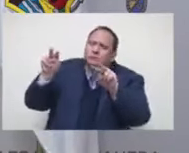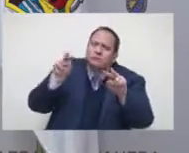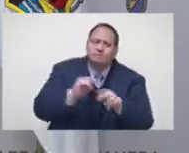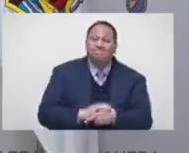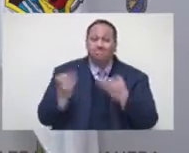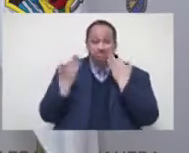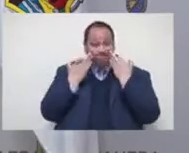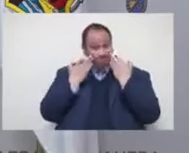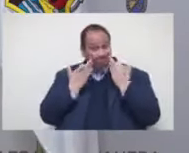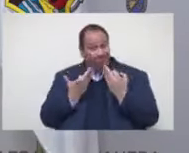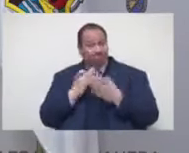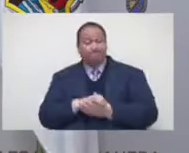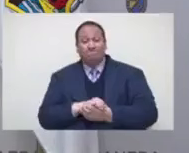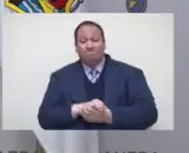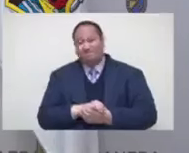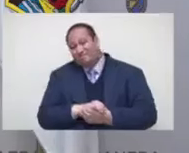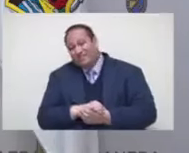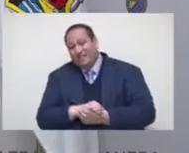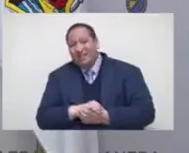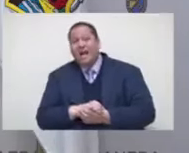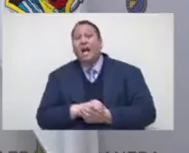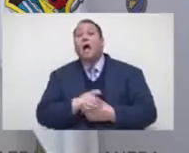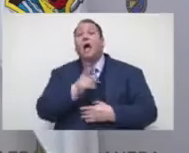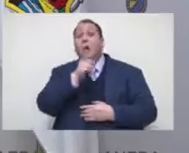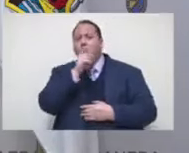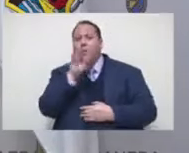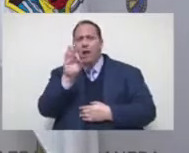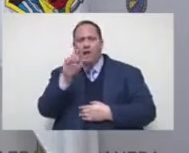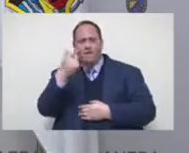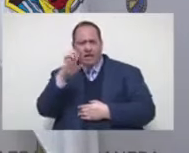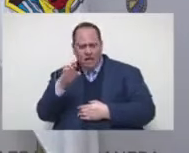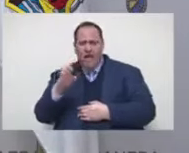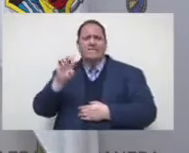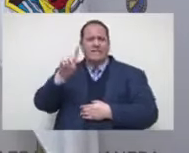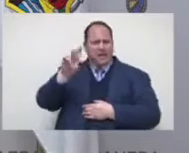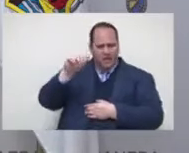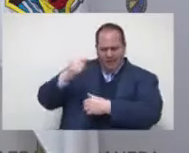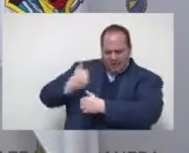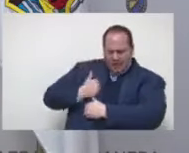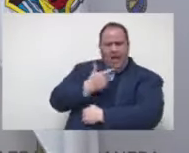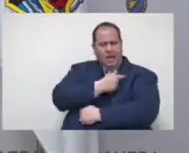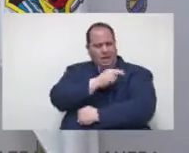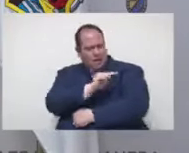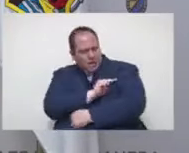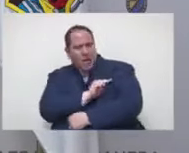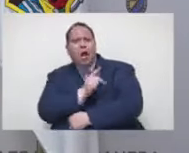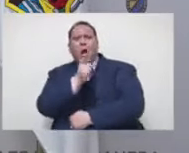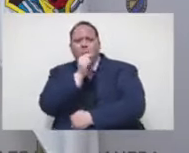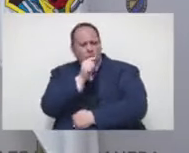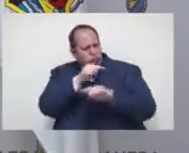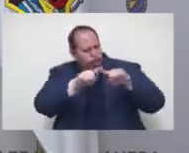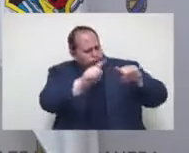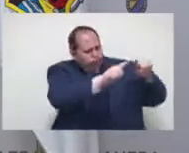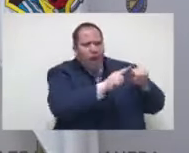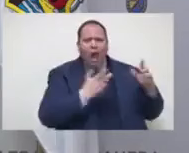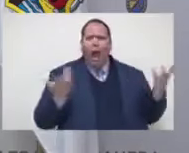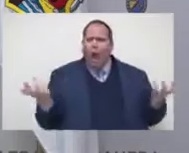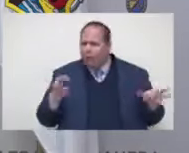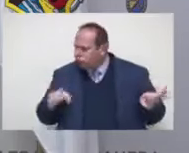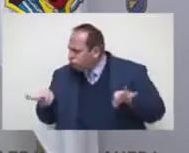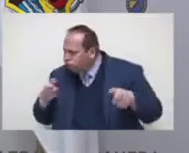se han dado cuenta de que la Fuerza Estatal de Seguridad, la Sedena, la Guardia Nacional, las corporaciones de policía, están haciendo su